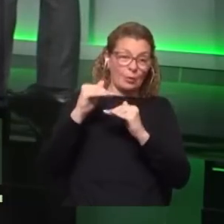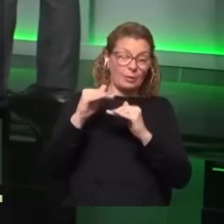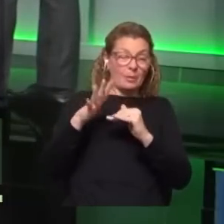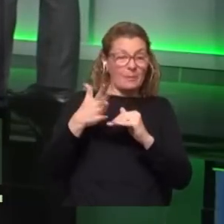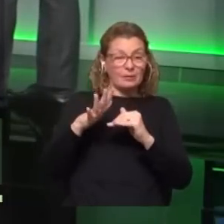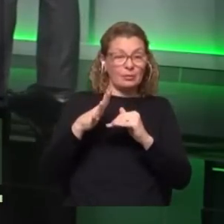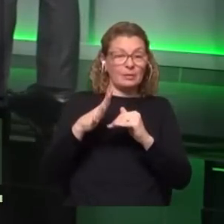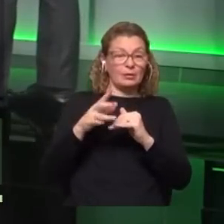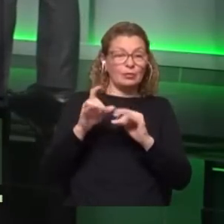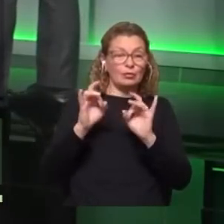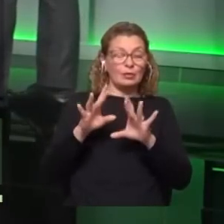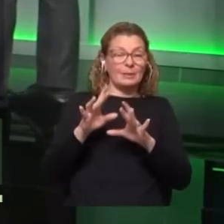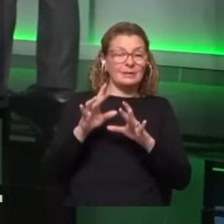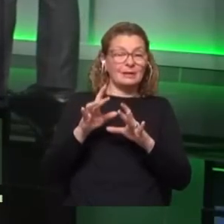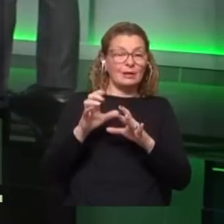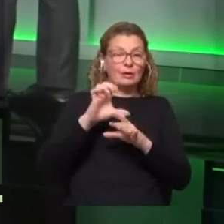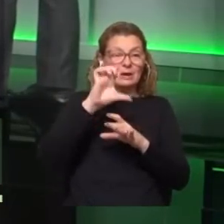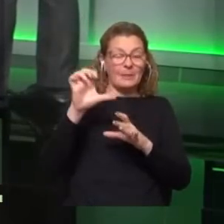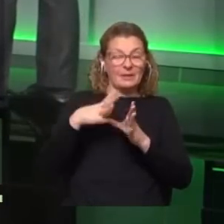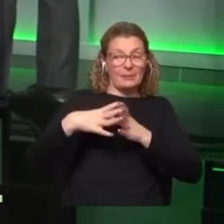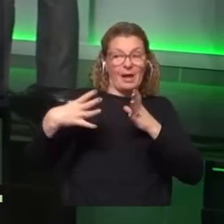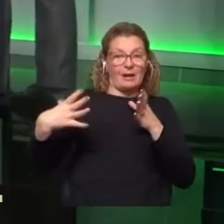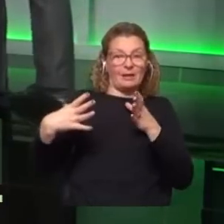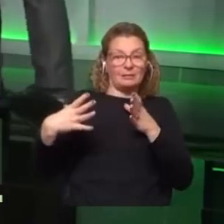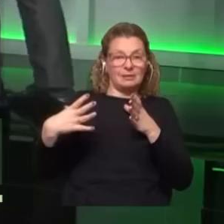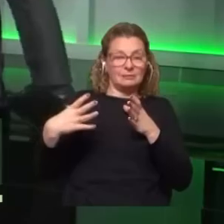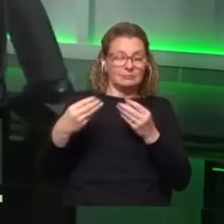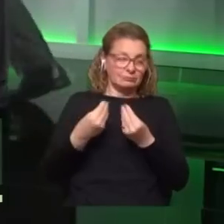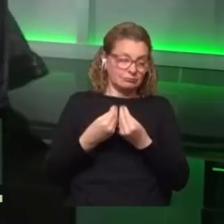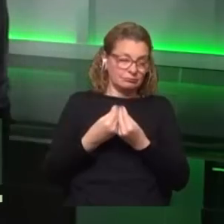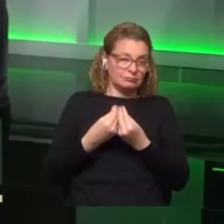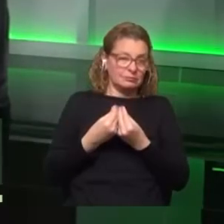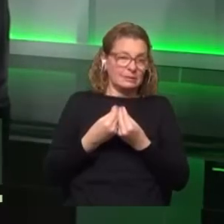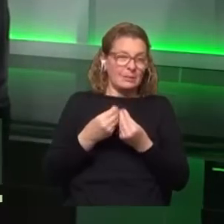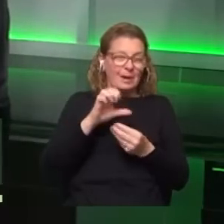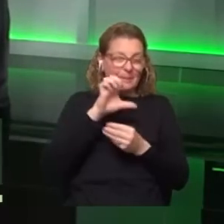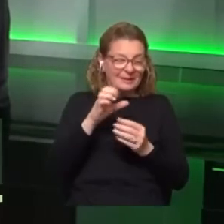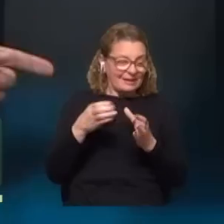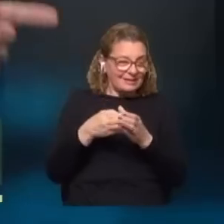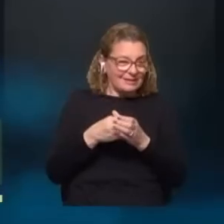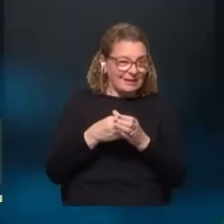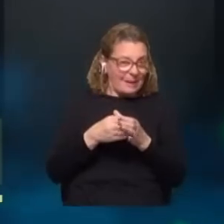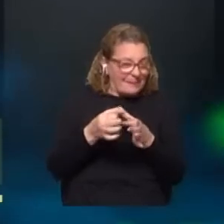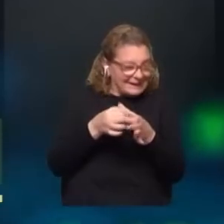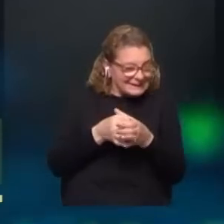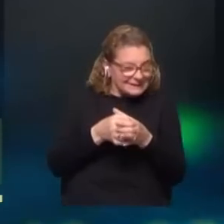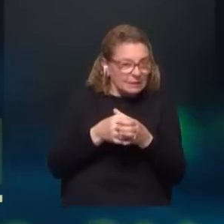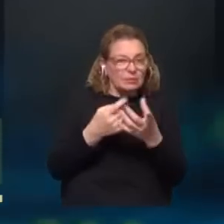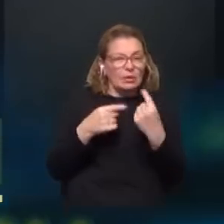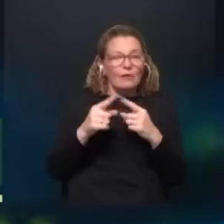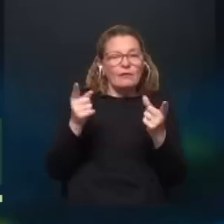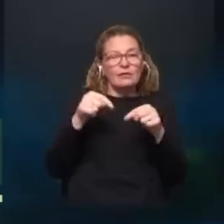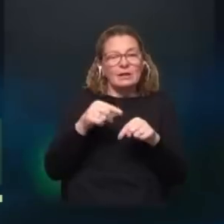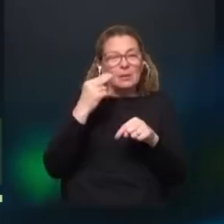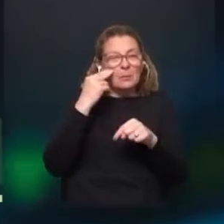parcialmente lo anterior tiene que ver con las empresas grandes pero Exacto pero las empresas chicas y en particular las microempresas vienen